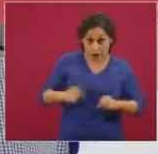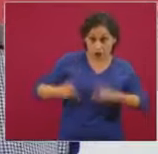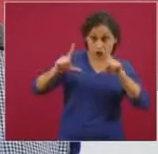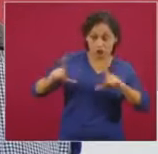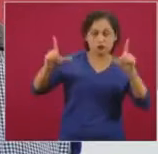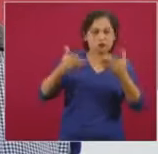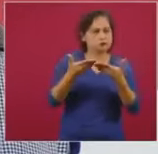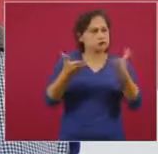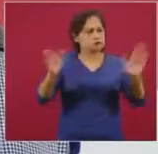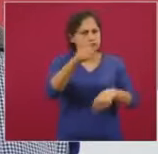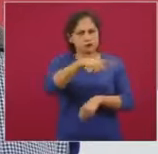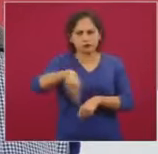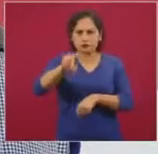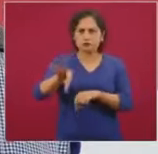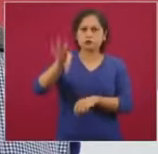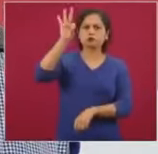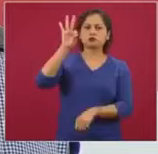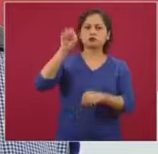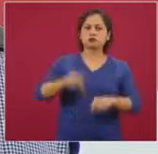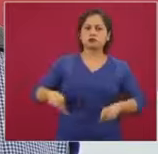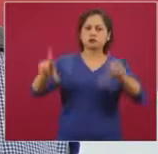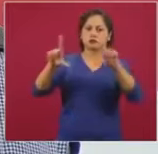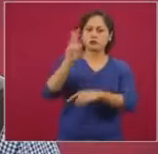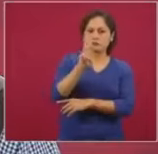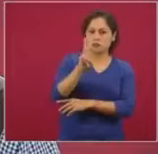encontrar en la página del gobierno, de